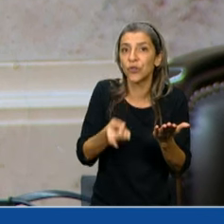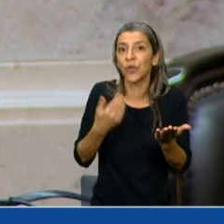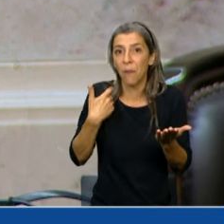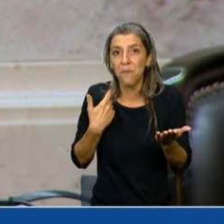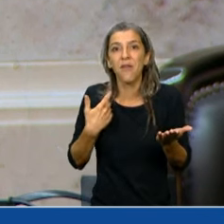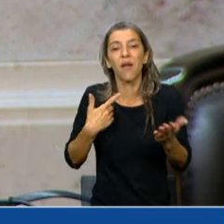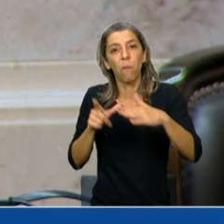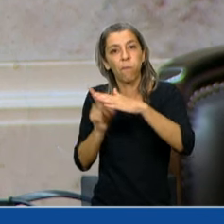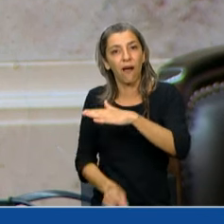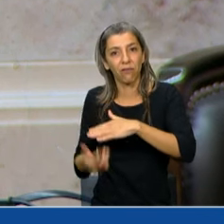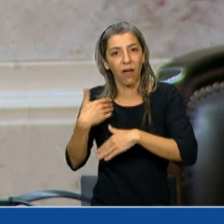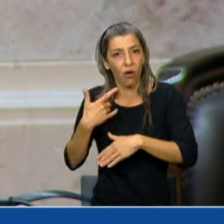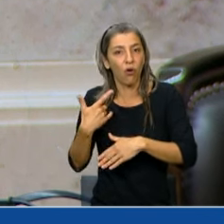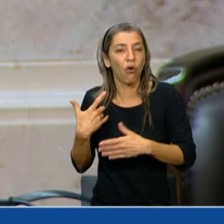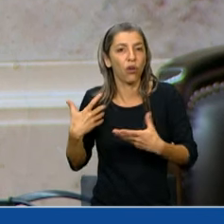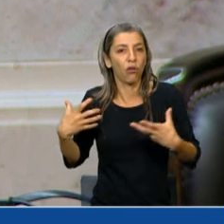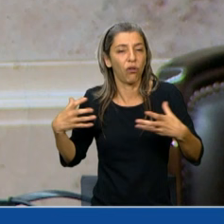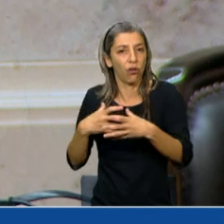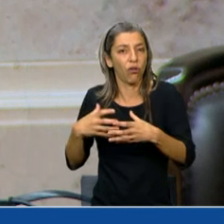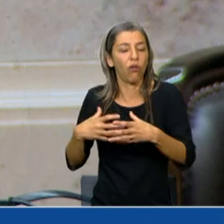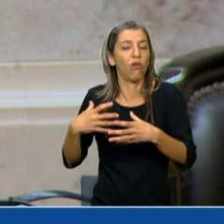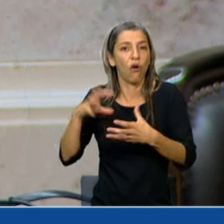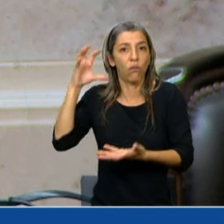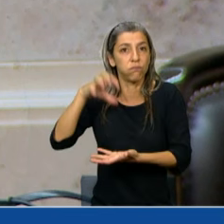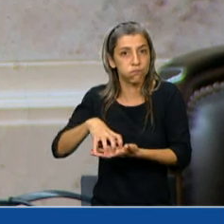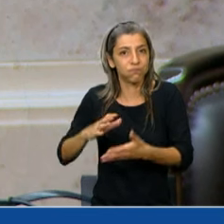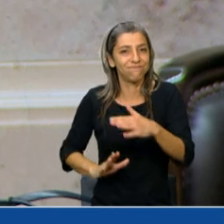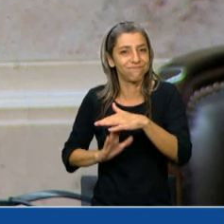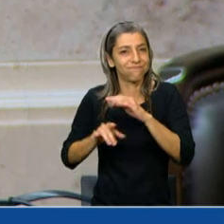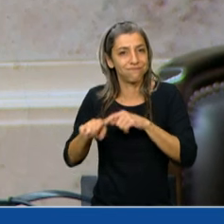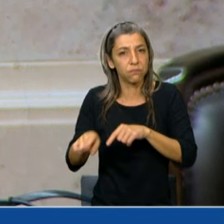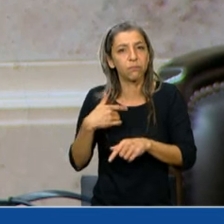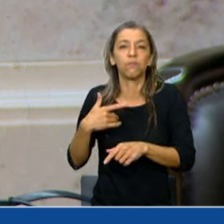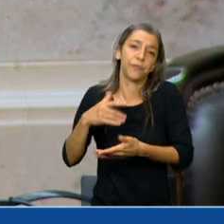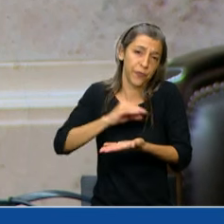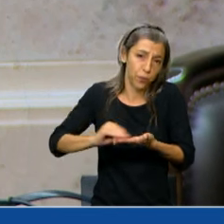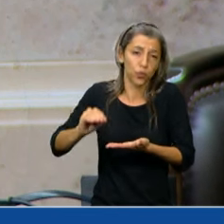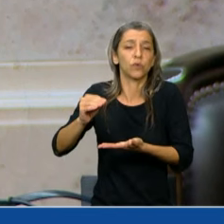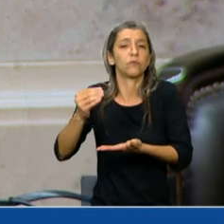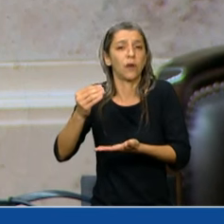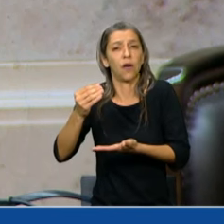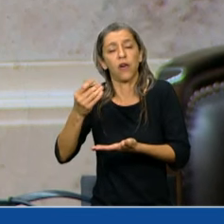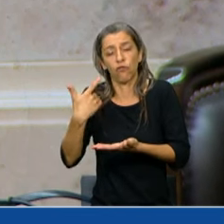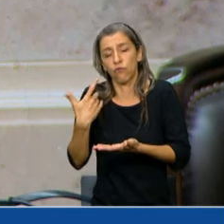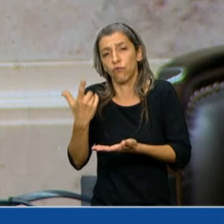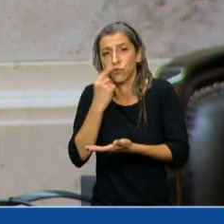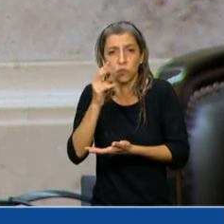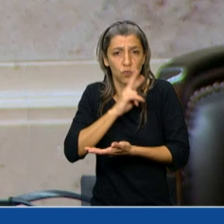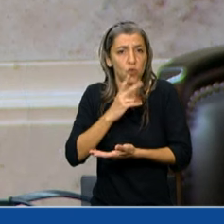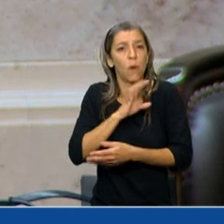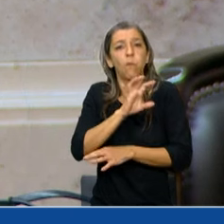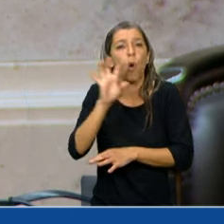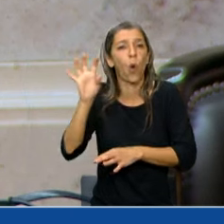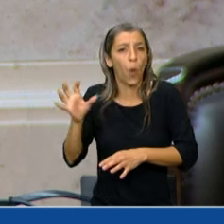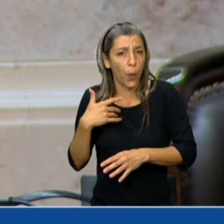patagónico el parlamento patagónico está constituido por los diputados y diputadas provinciales de todas